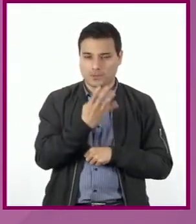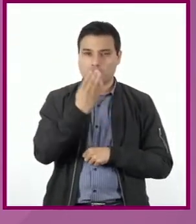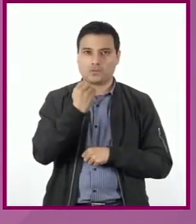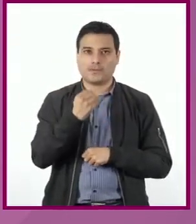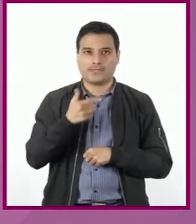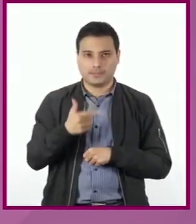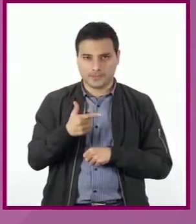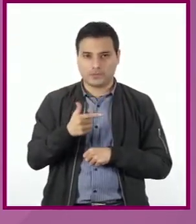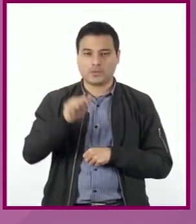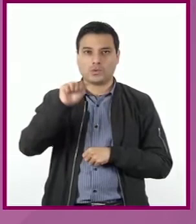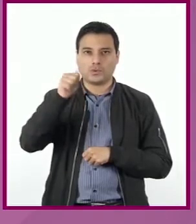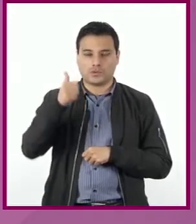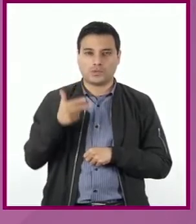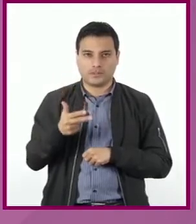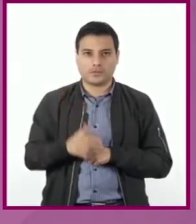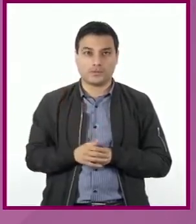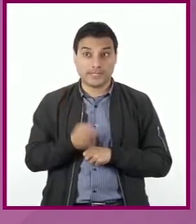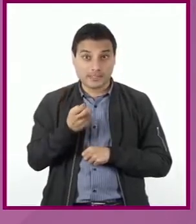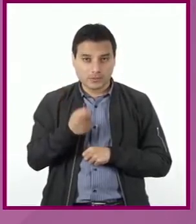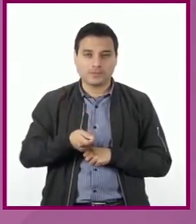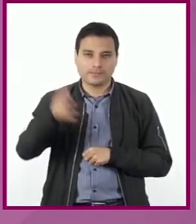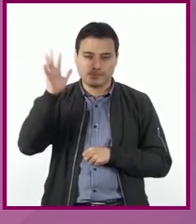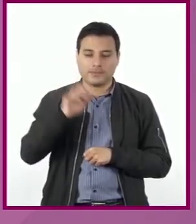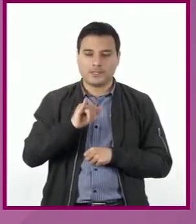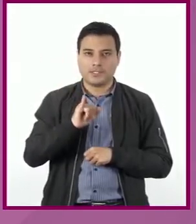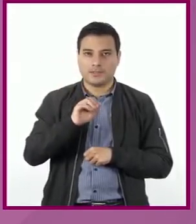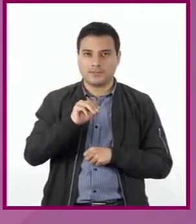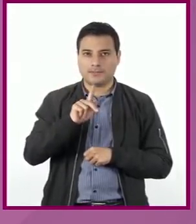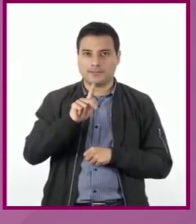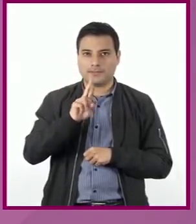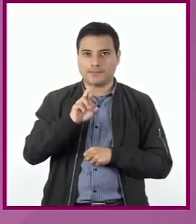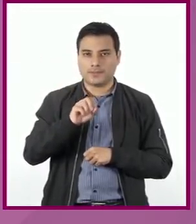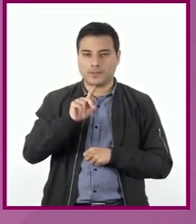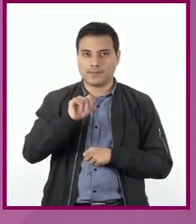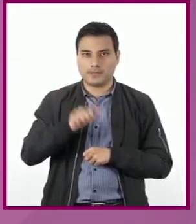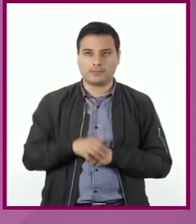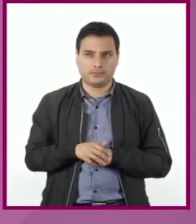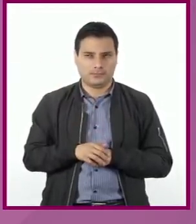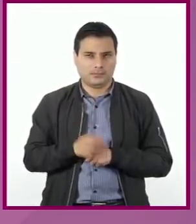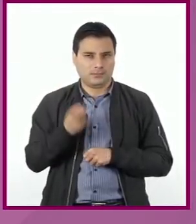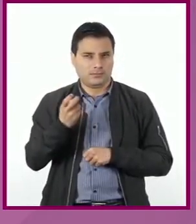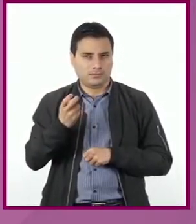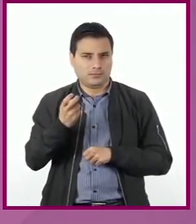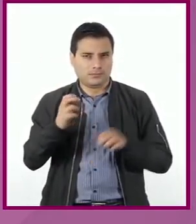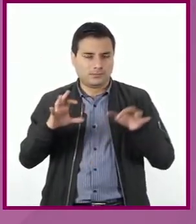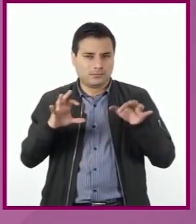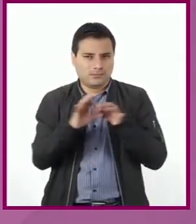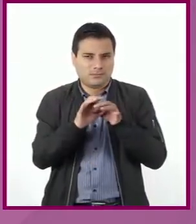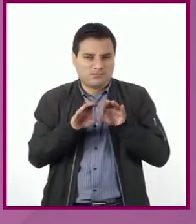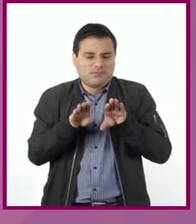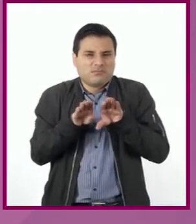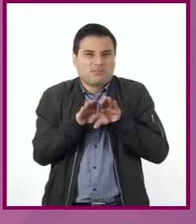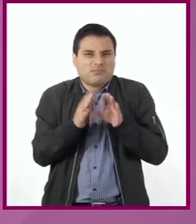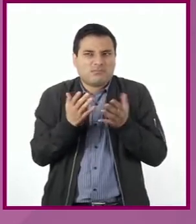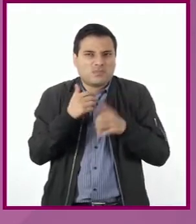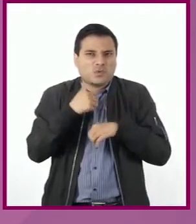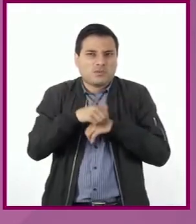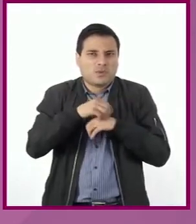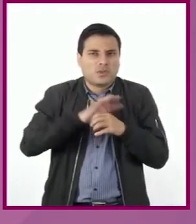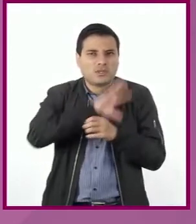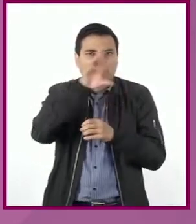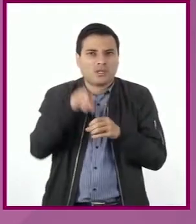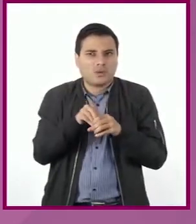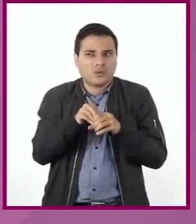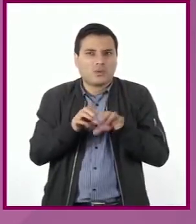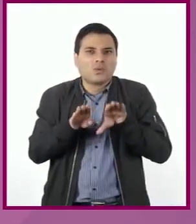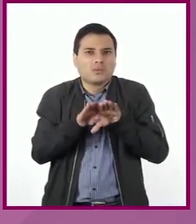11 octavos. Son fracciones impropias. ¿Cuál es la relación de estas fracciones respecto de un número entero?